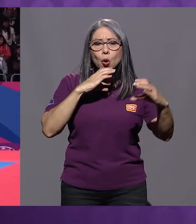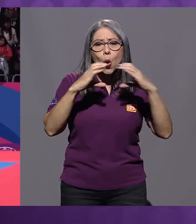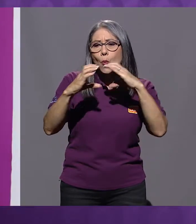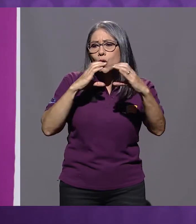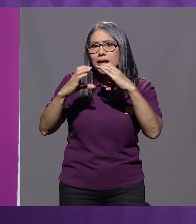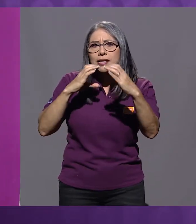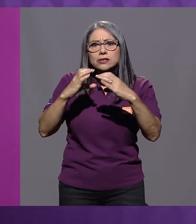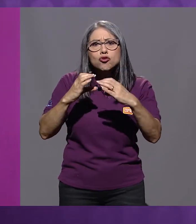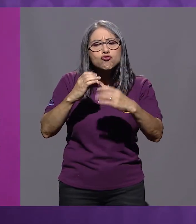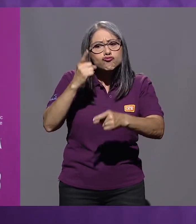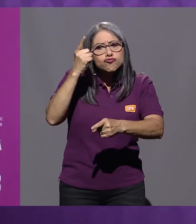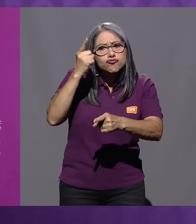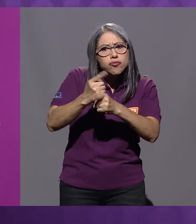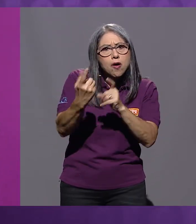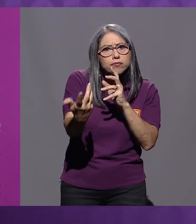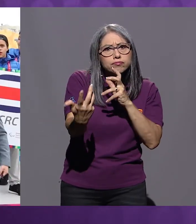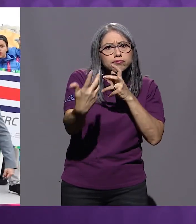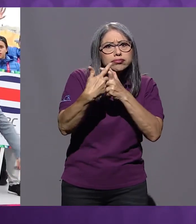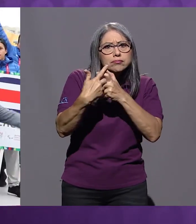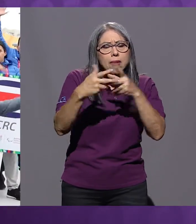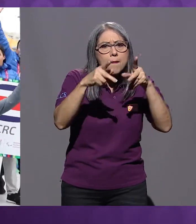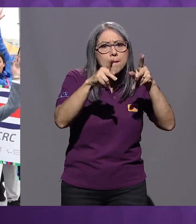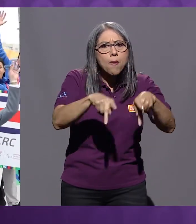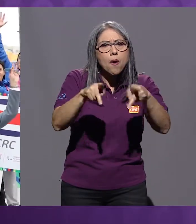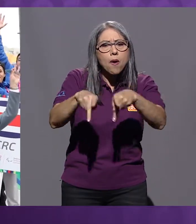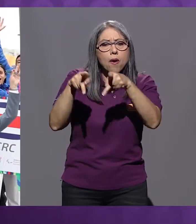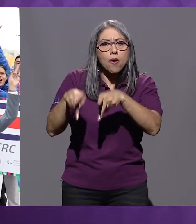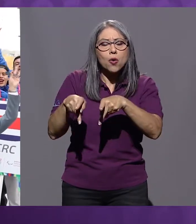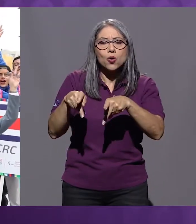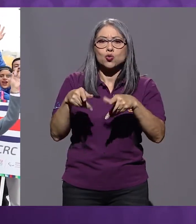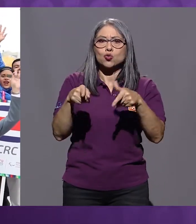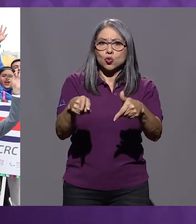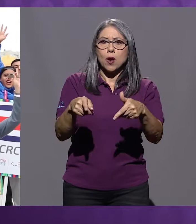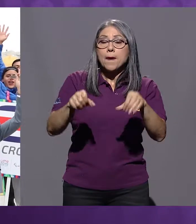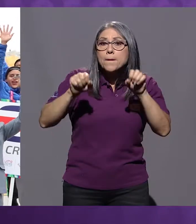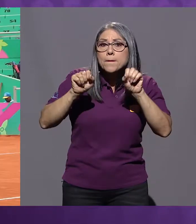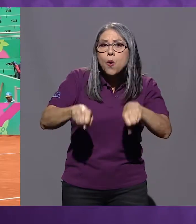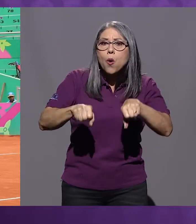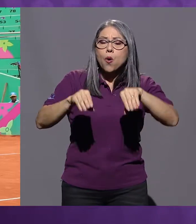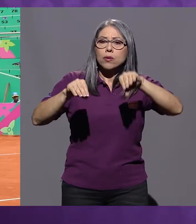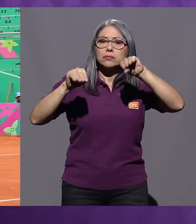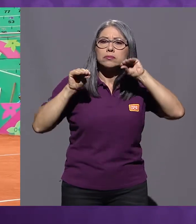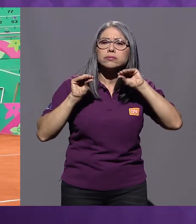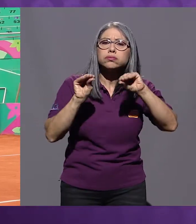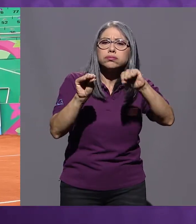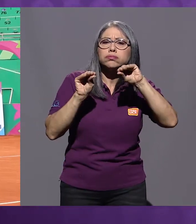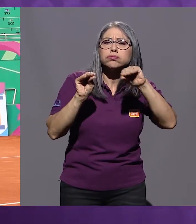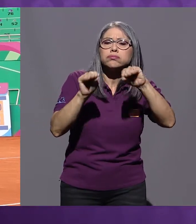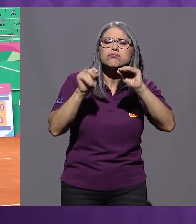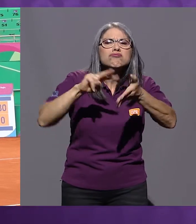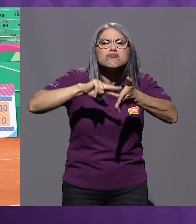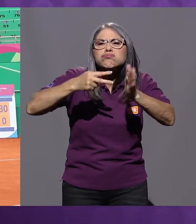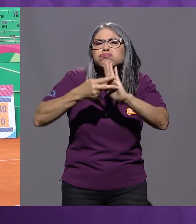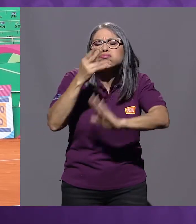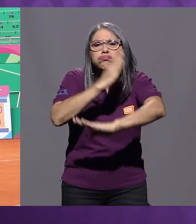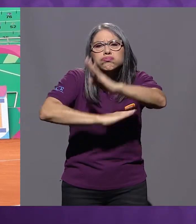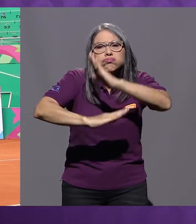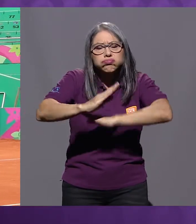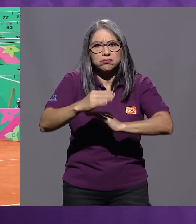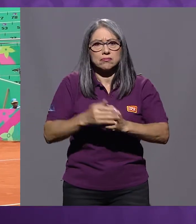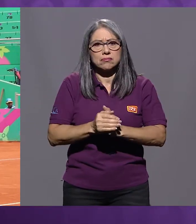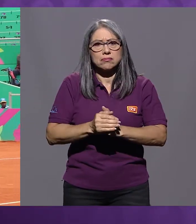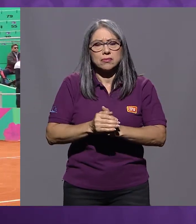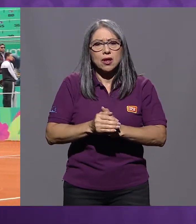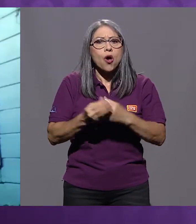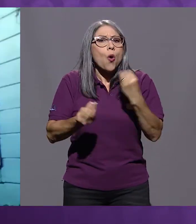realmente asertiva hacia la población, podemos educar sobre qué es discapacidad,